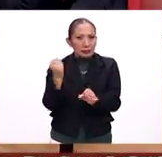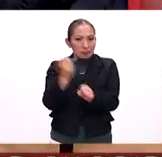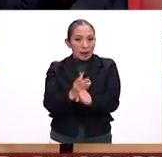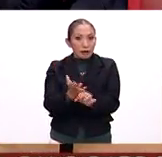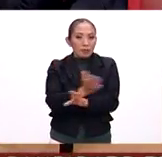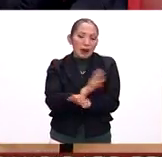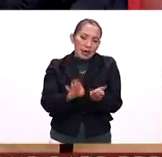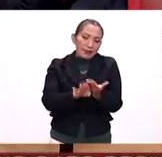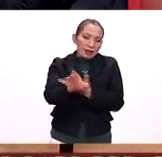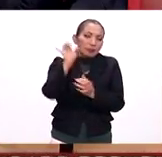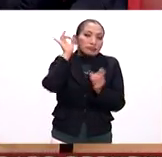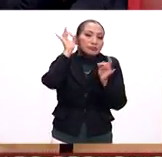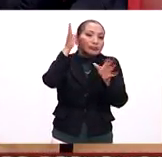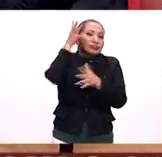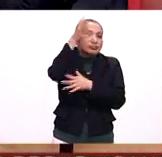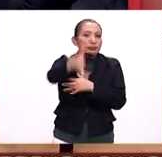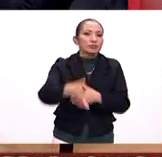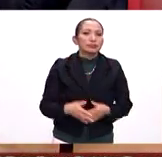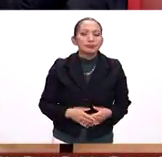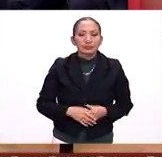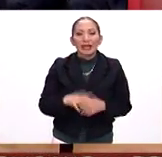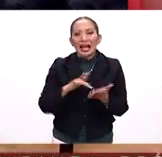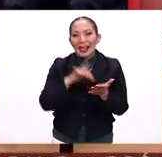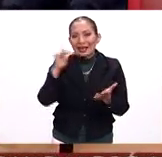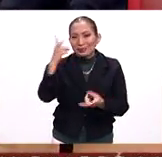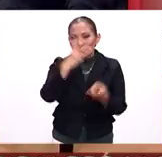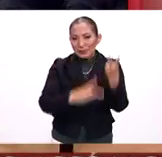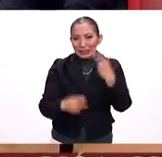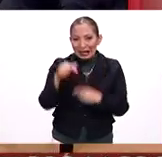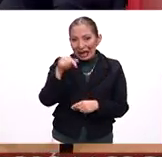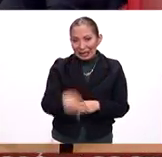eso evitará complicaciones mayores. Claro. Gracias, Adriana, por estar con